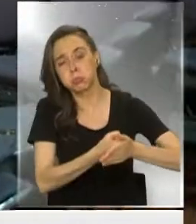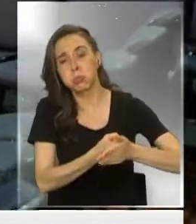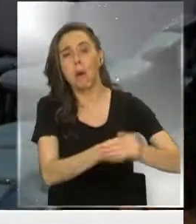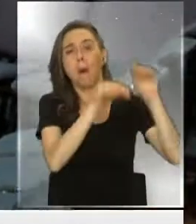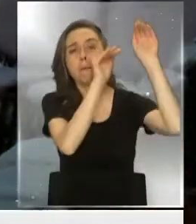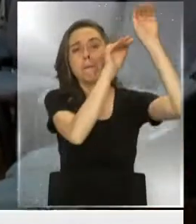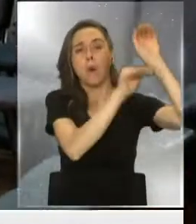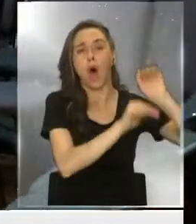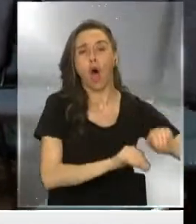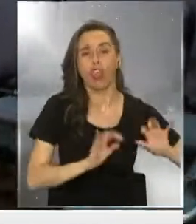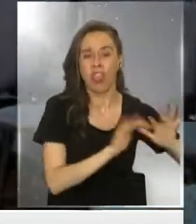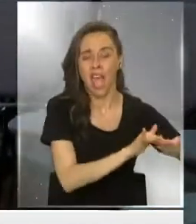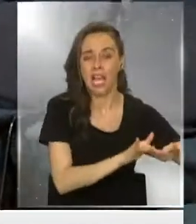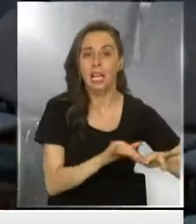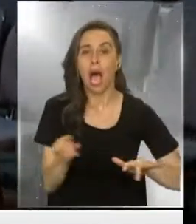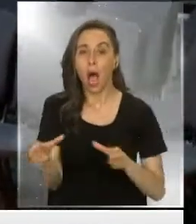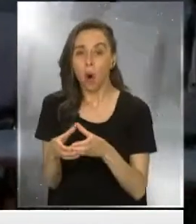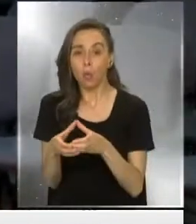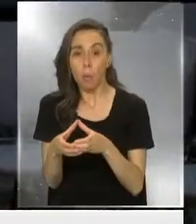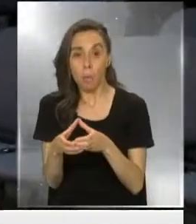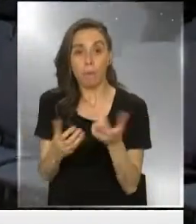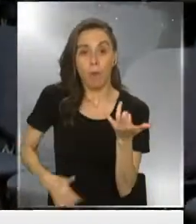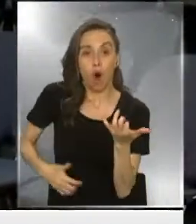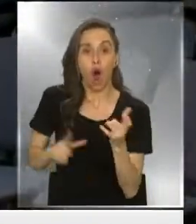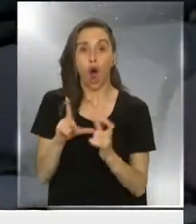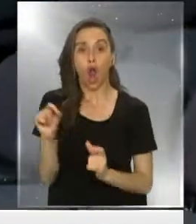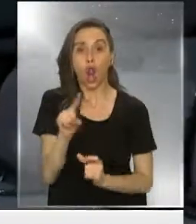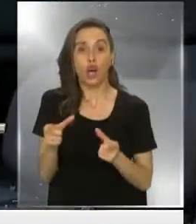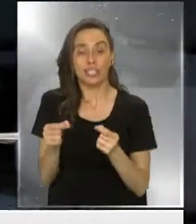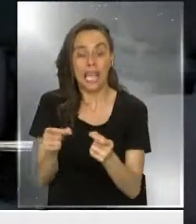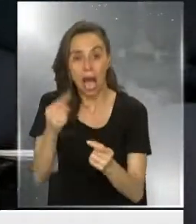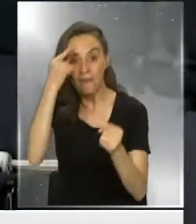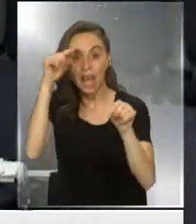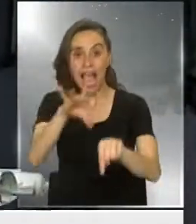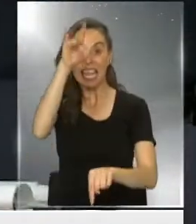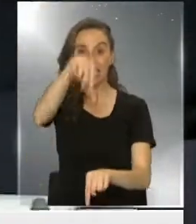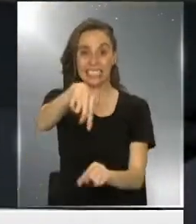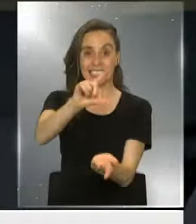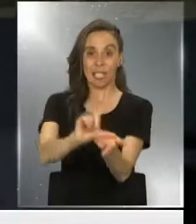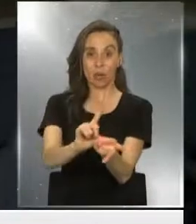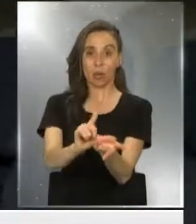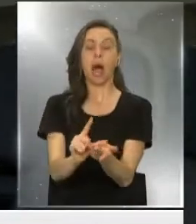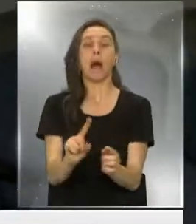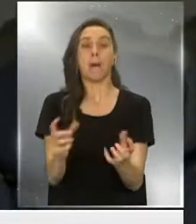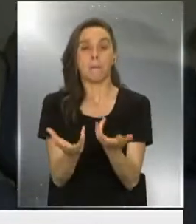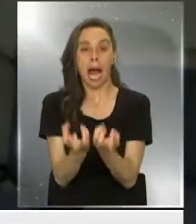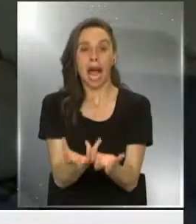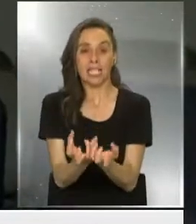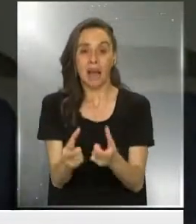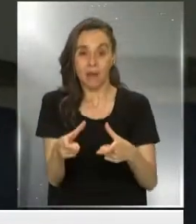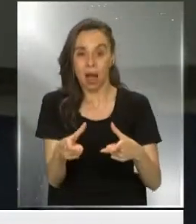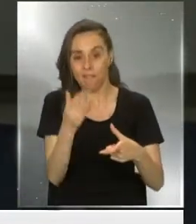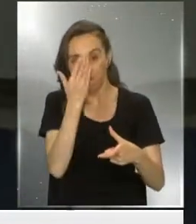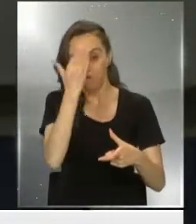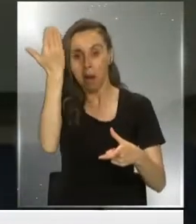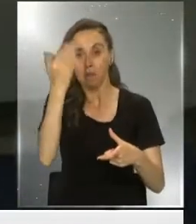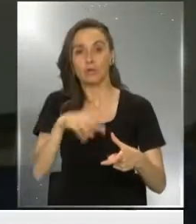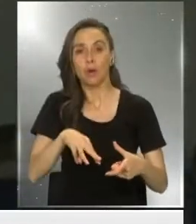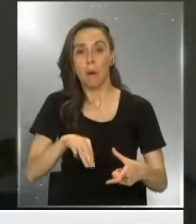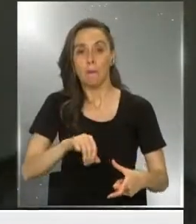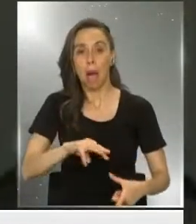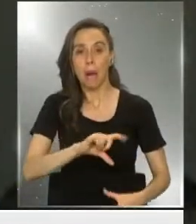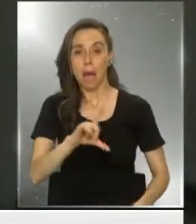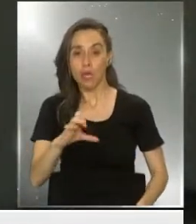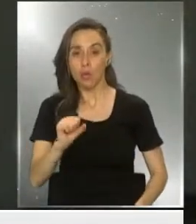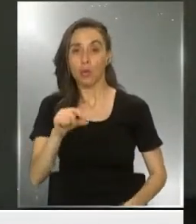90, los Jaivas lo escogen como el hogar epicentro para la creación de una de sus obras más emblemáticas, Mamayuca, que este